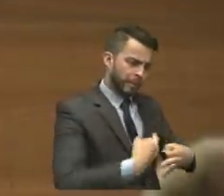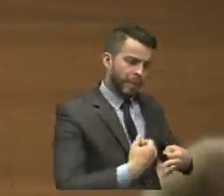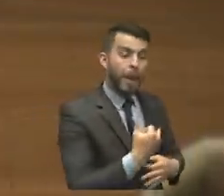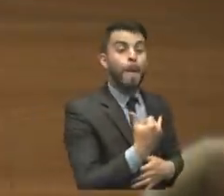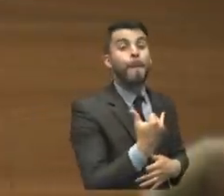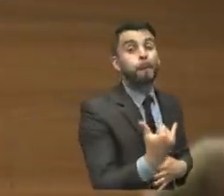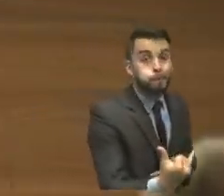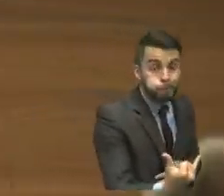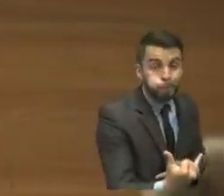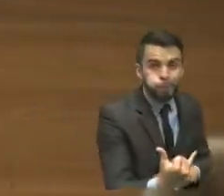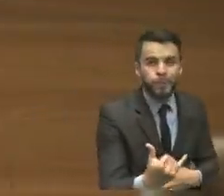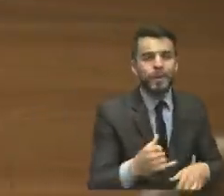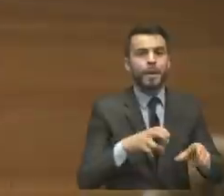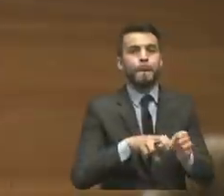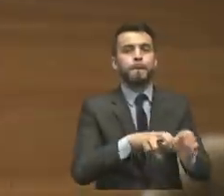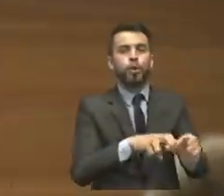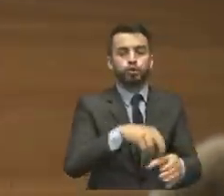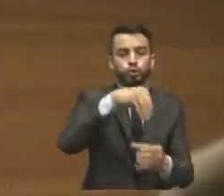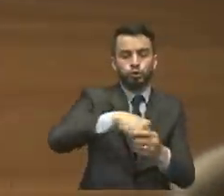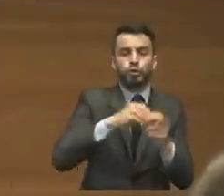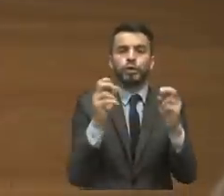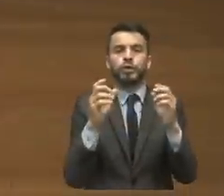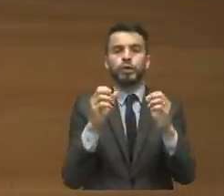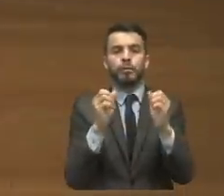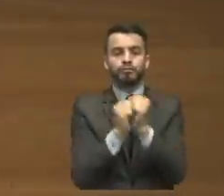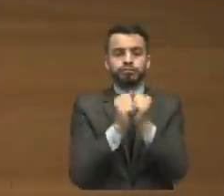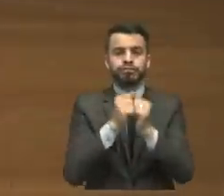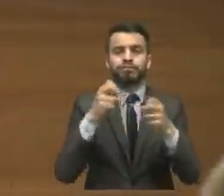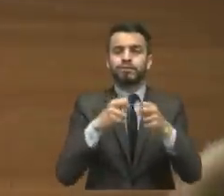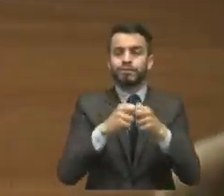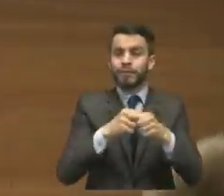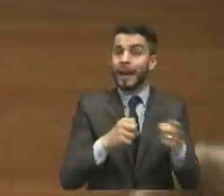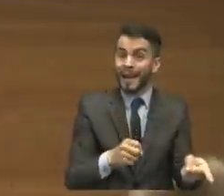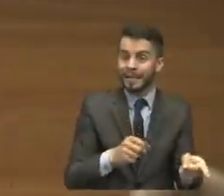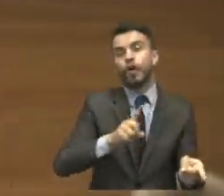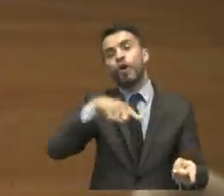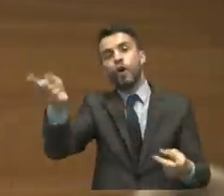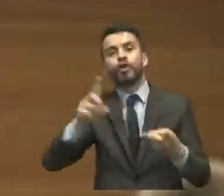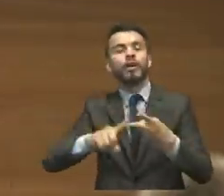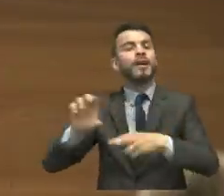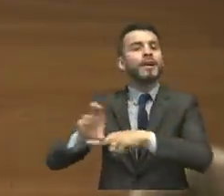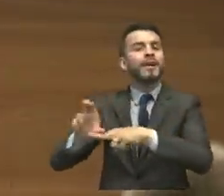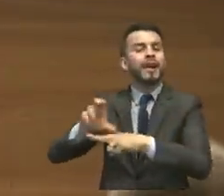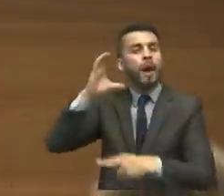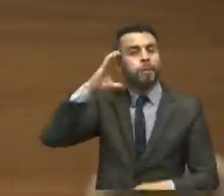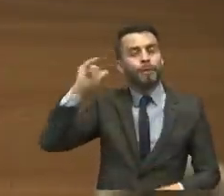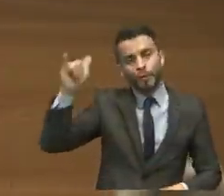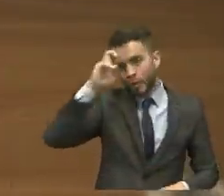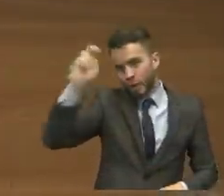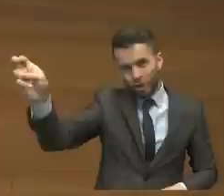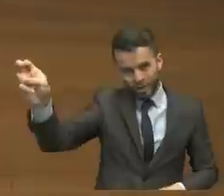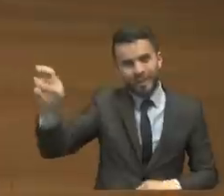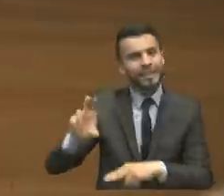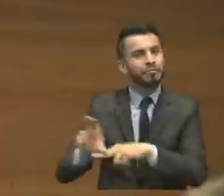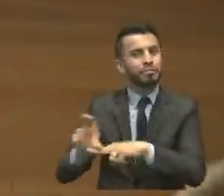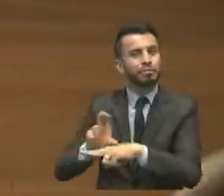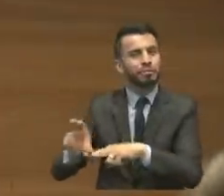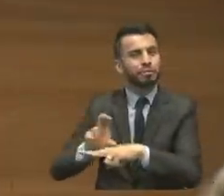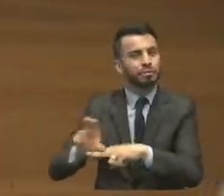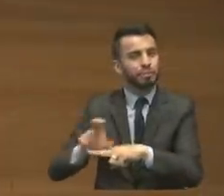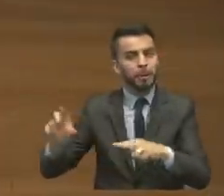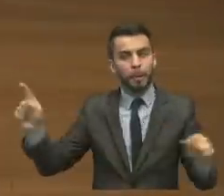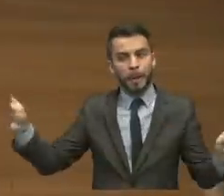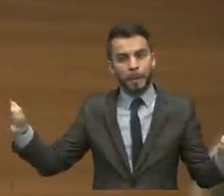el sistema. Otra parte se podrá hacer en el Regiotram del Norte, que en su momento